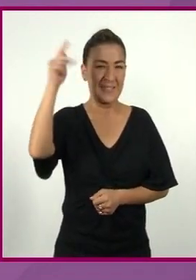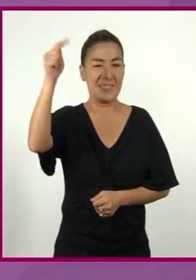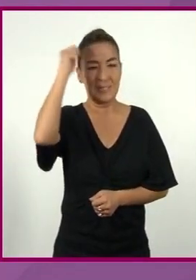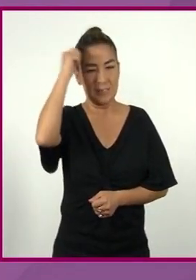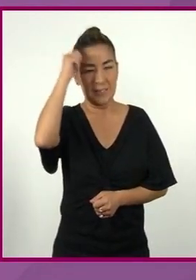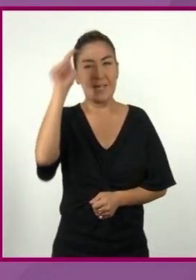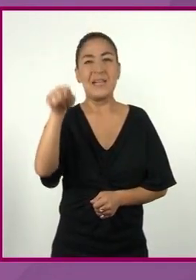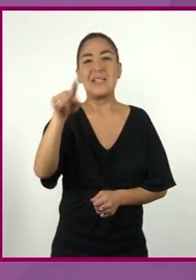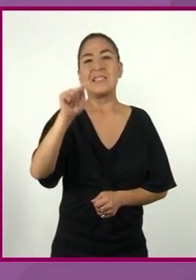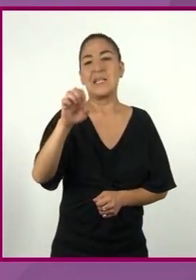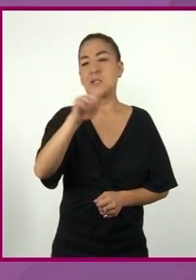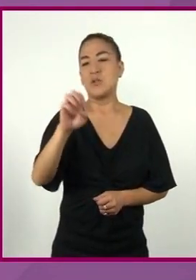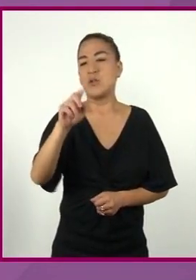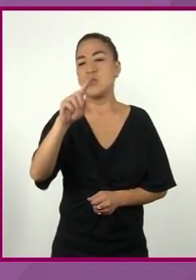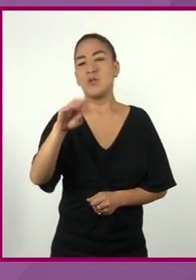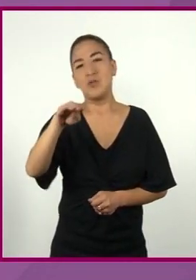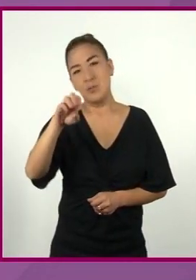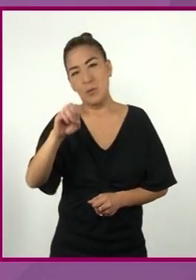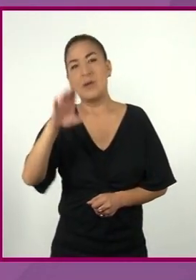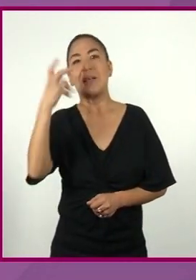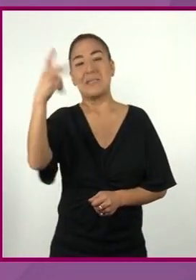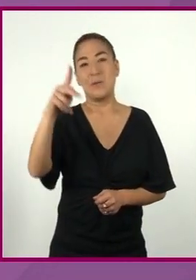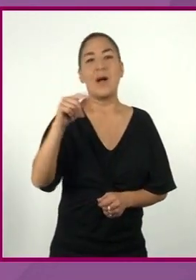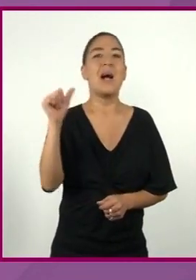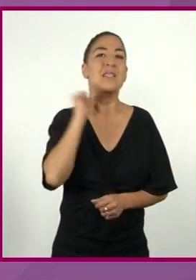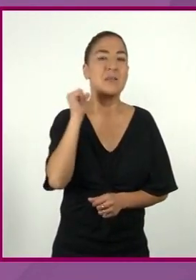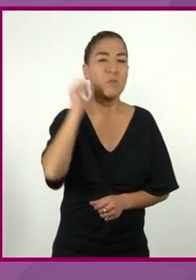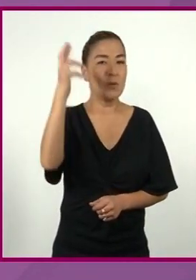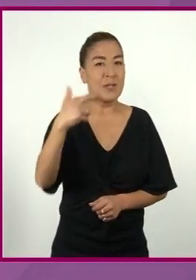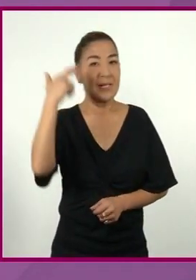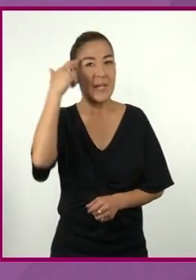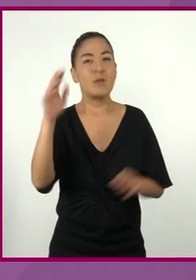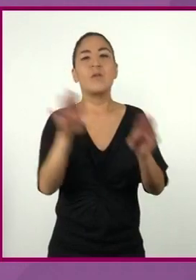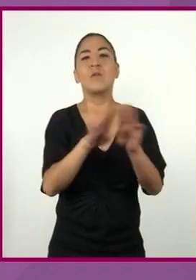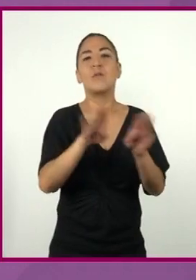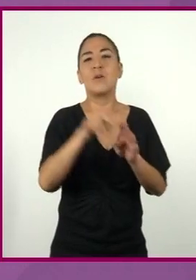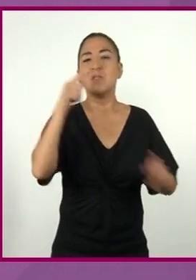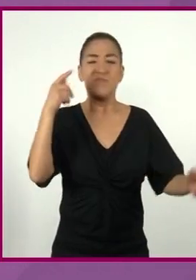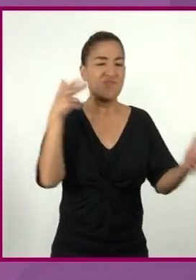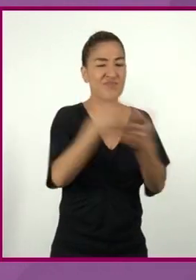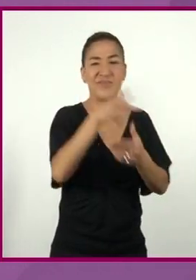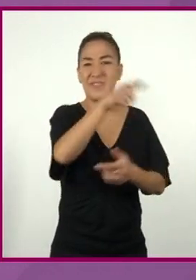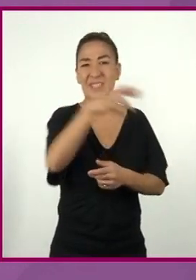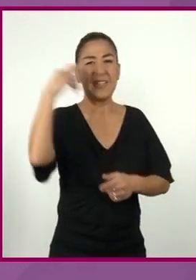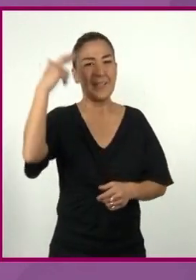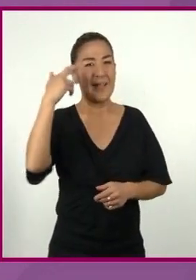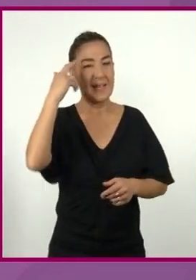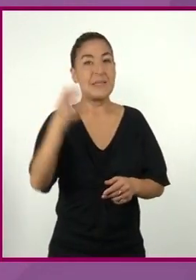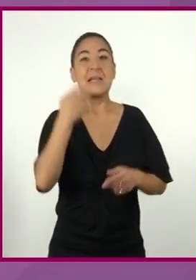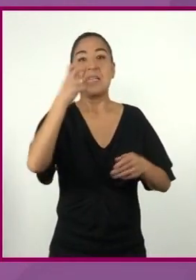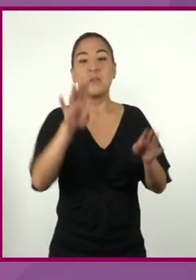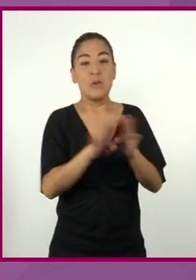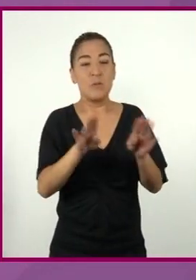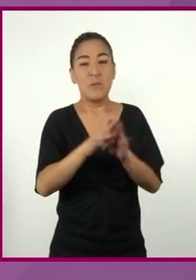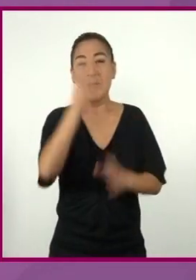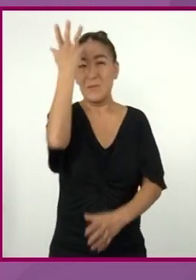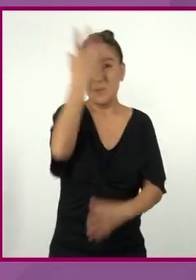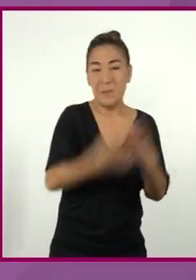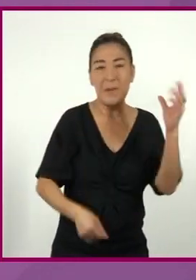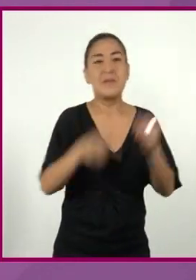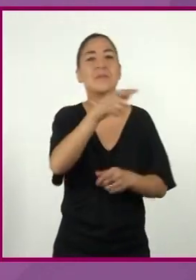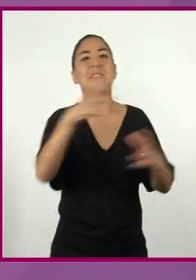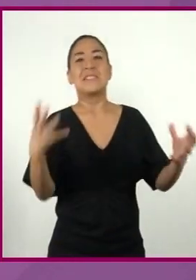su acérrimo enemigo, quien era rey de Azcapotzalco y ambicionaba expandir su reino. Apenas pudo huir Nezahualcóyotl y salvar su